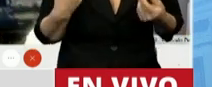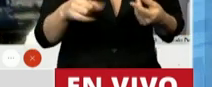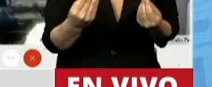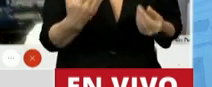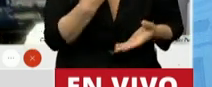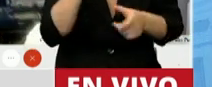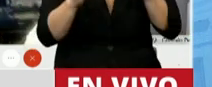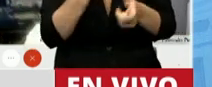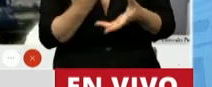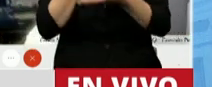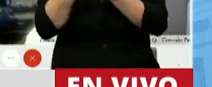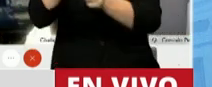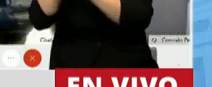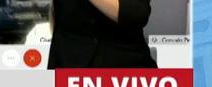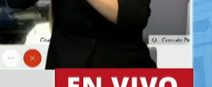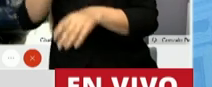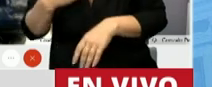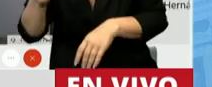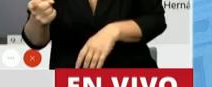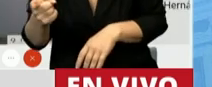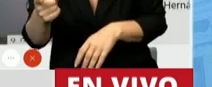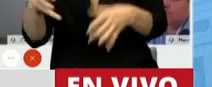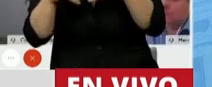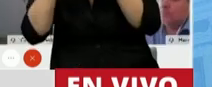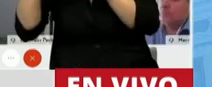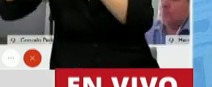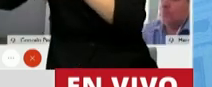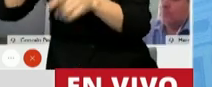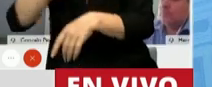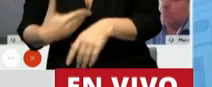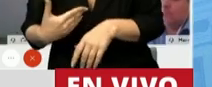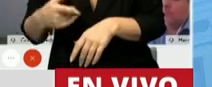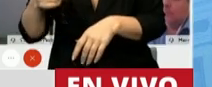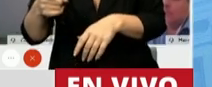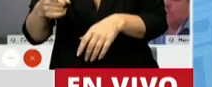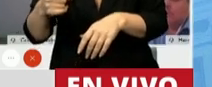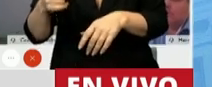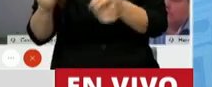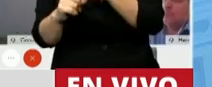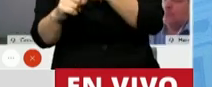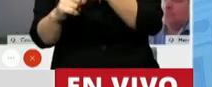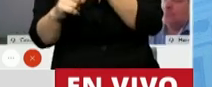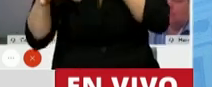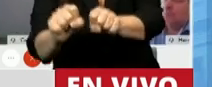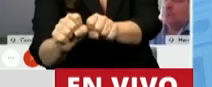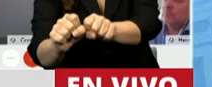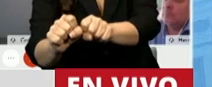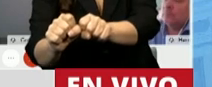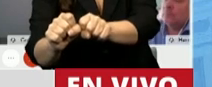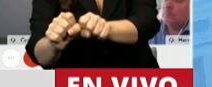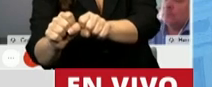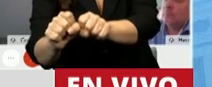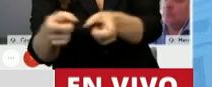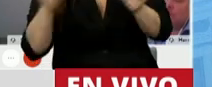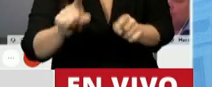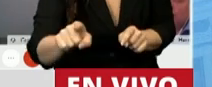gobierno o quienes pertenecen a sus agrupaciones son los que están en el medio de estas tomas. No se recupera si